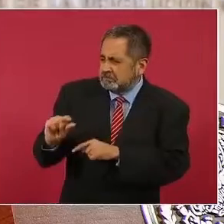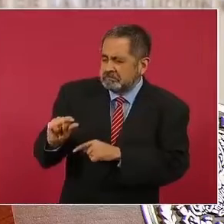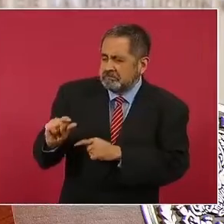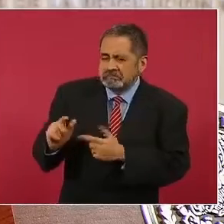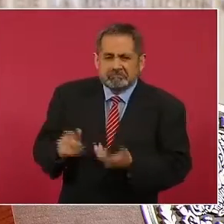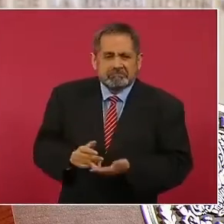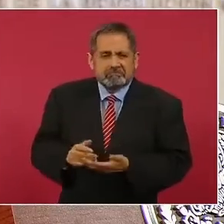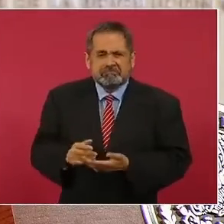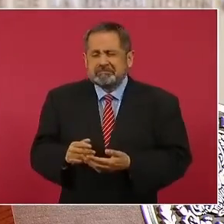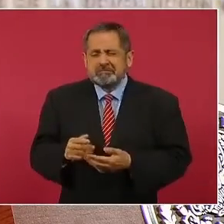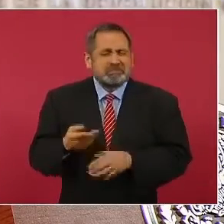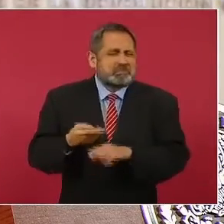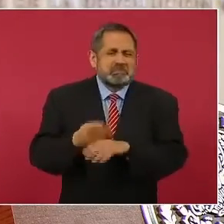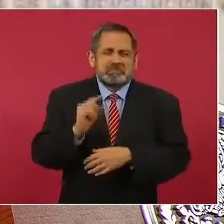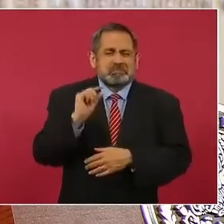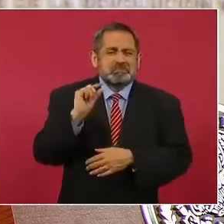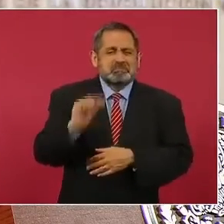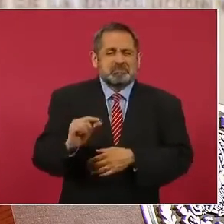llegó a ser